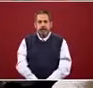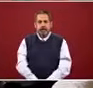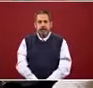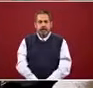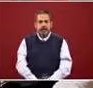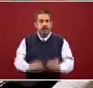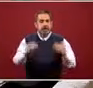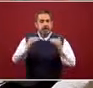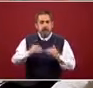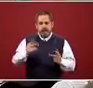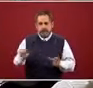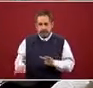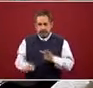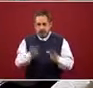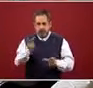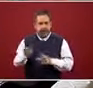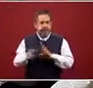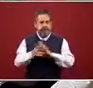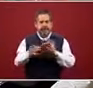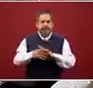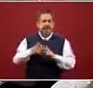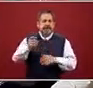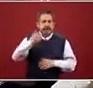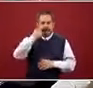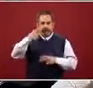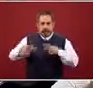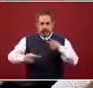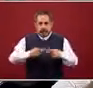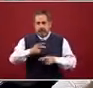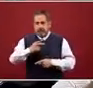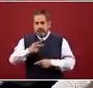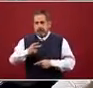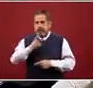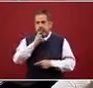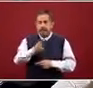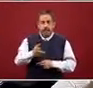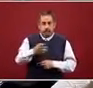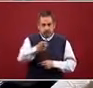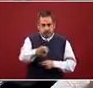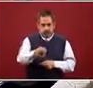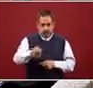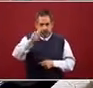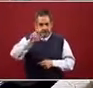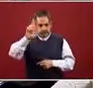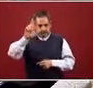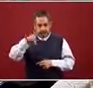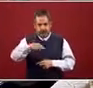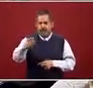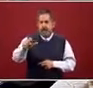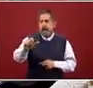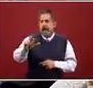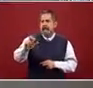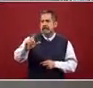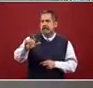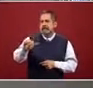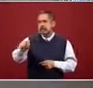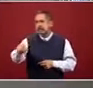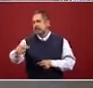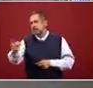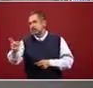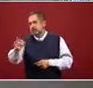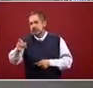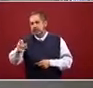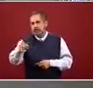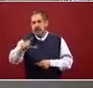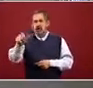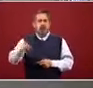Vamos a abrir entonces a preguntas y respuestas. El compañero levantó la mano, luego Araceli, luego usted y luego